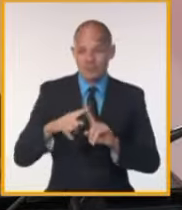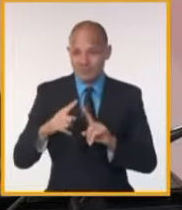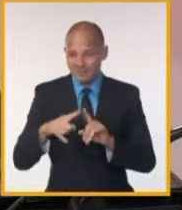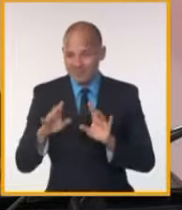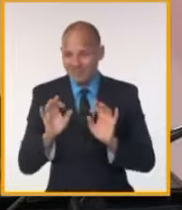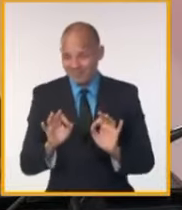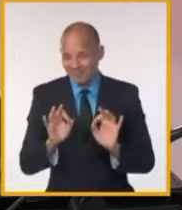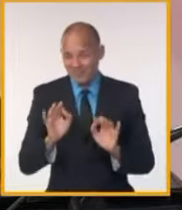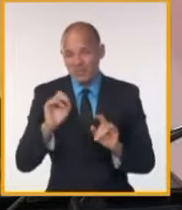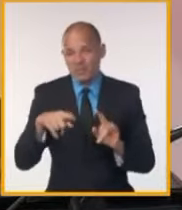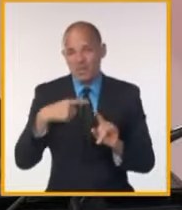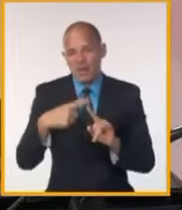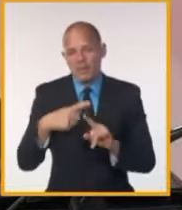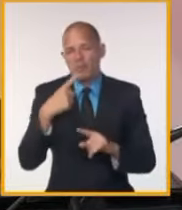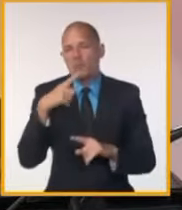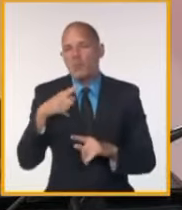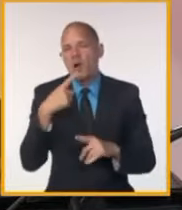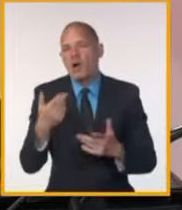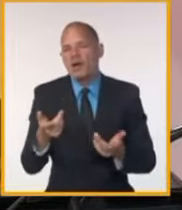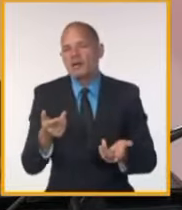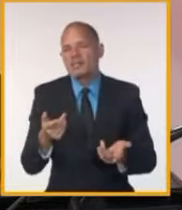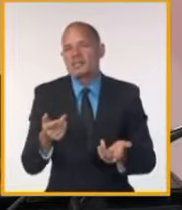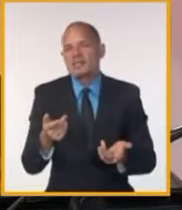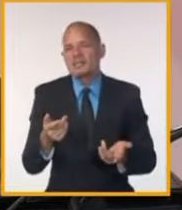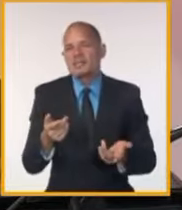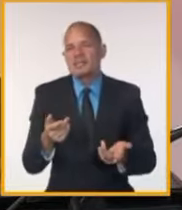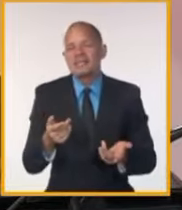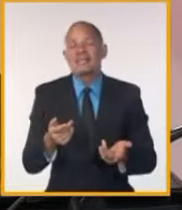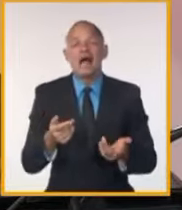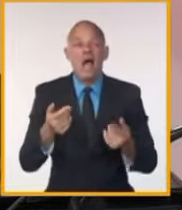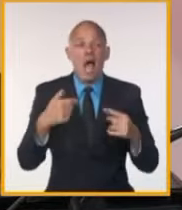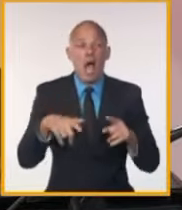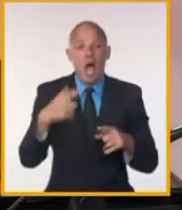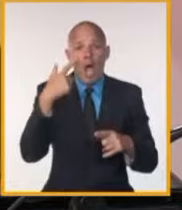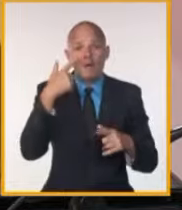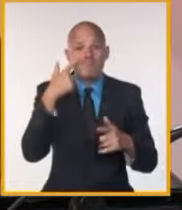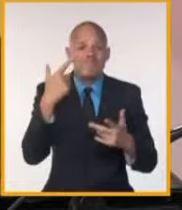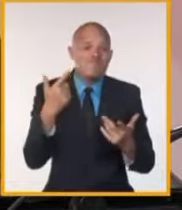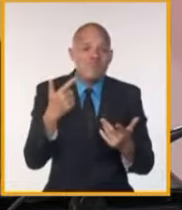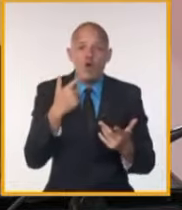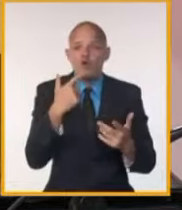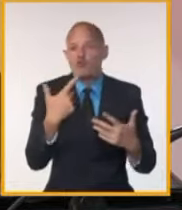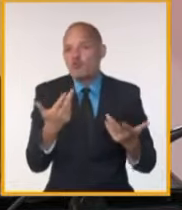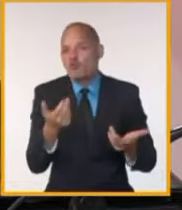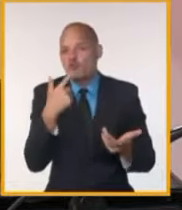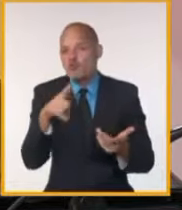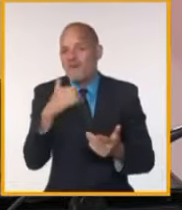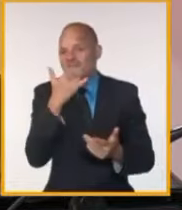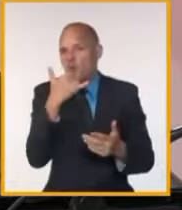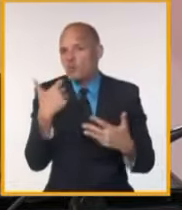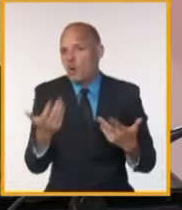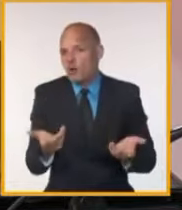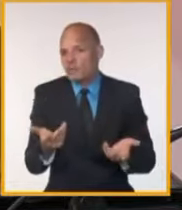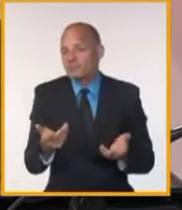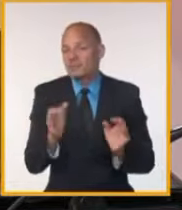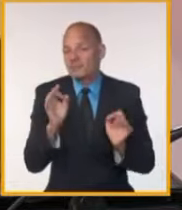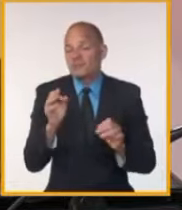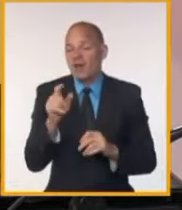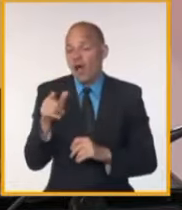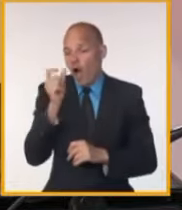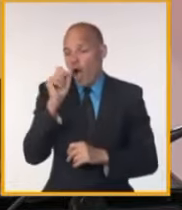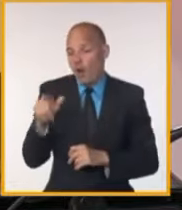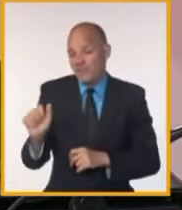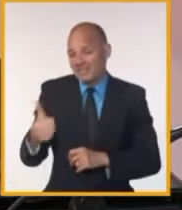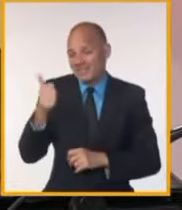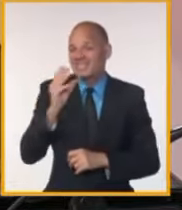componente sin dudas como decíamos de Cuál es el alcance o no de esto por un lado netanyahu pues tratando de